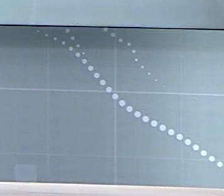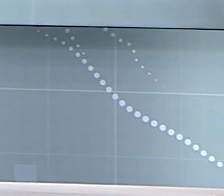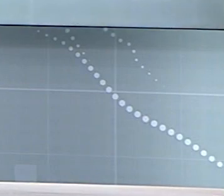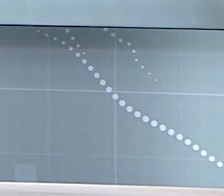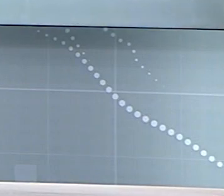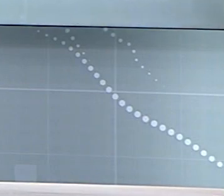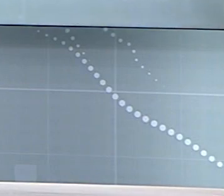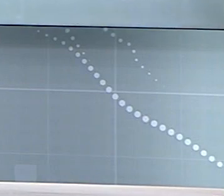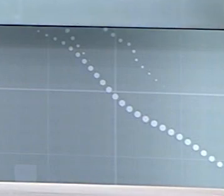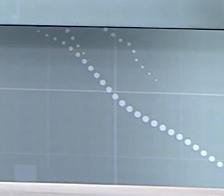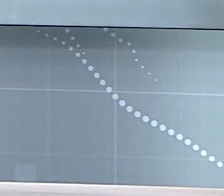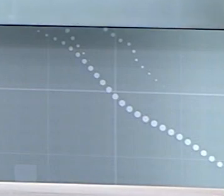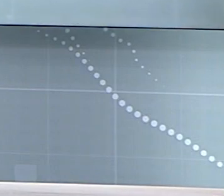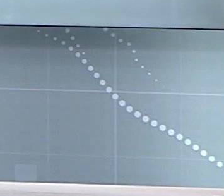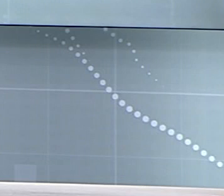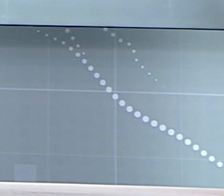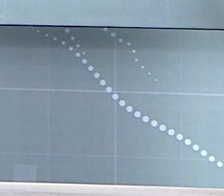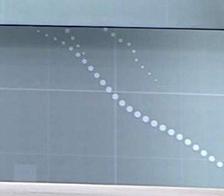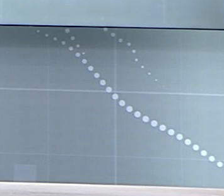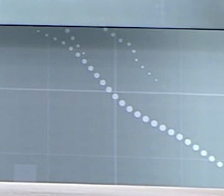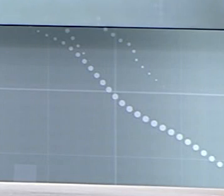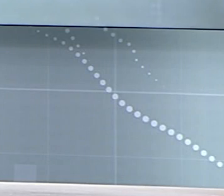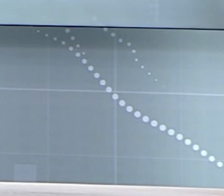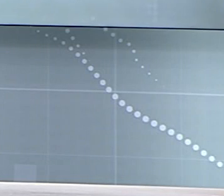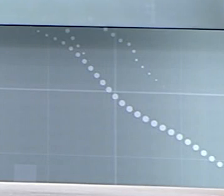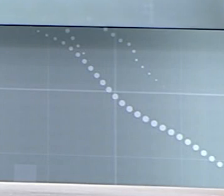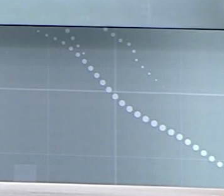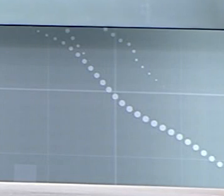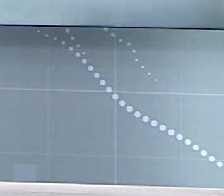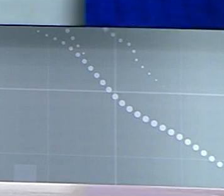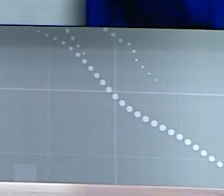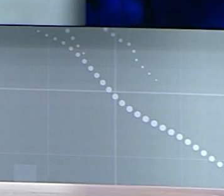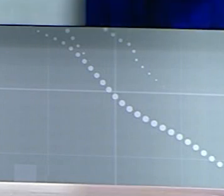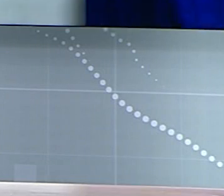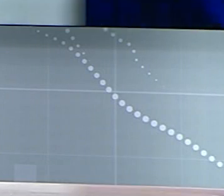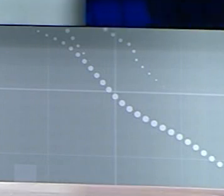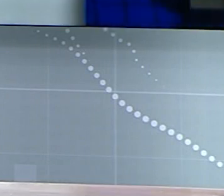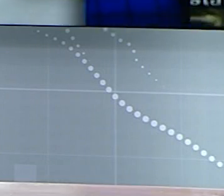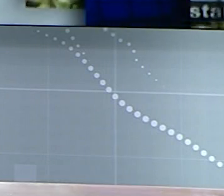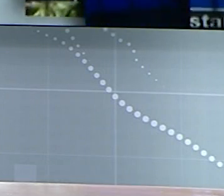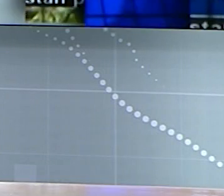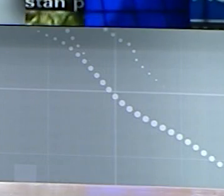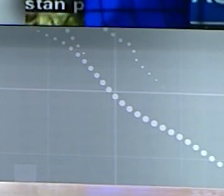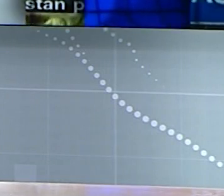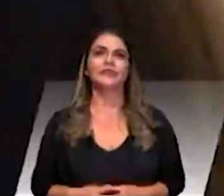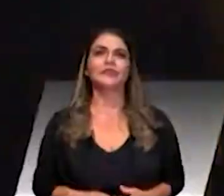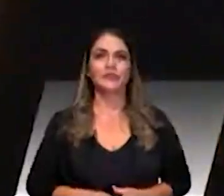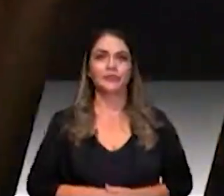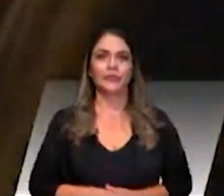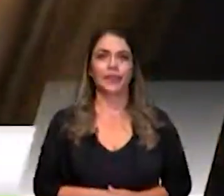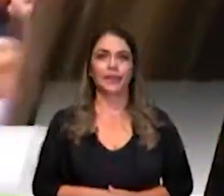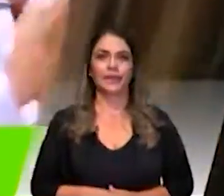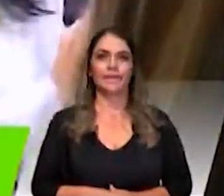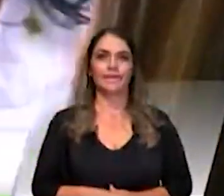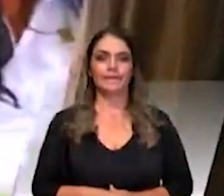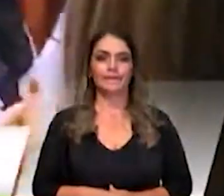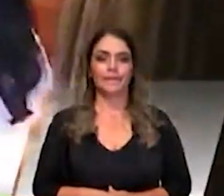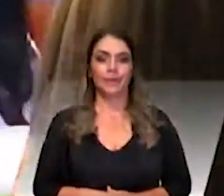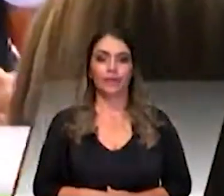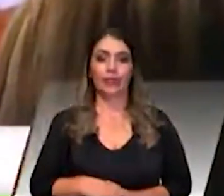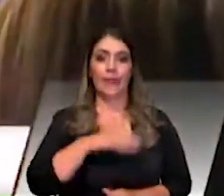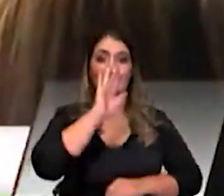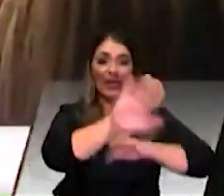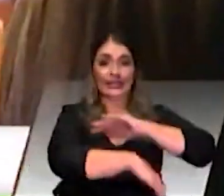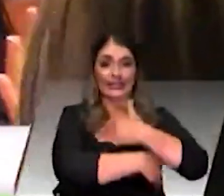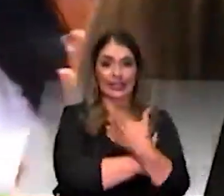cumpliendo con lealtad y eficiencia el plan de gobierno con el que fue electo Aníbal Gaviria Correa. Después de que el Ministerio del